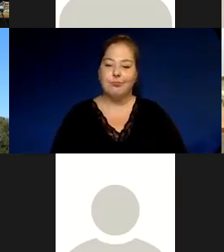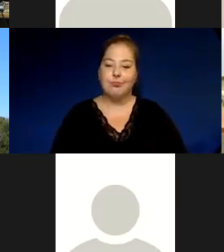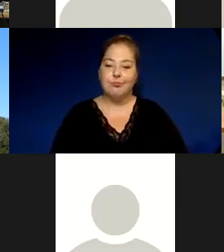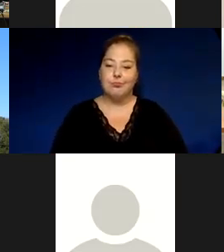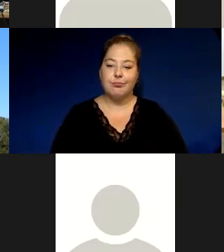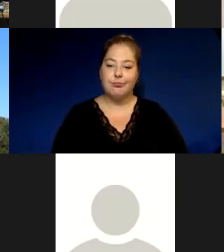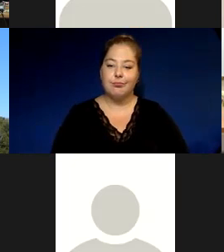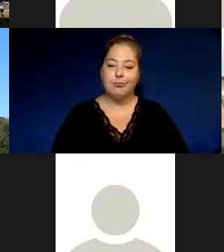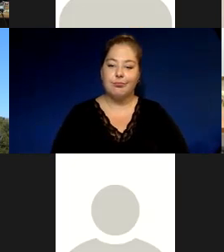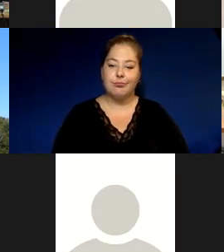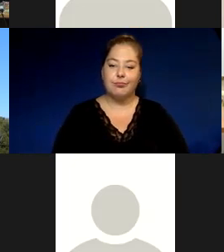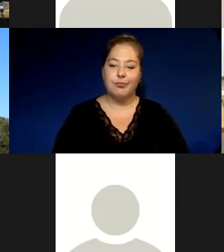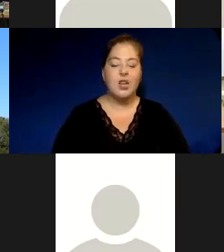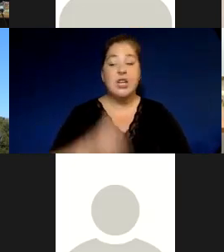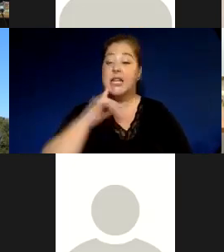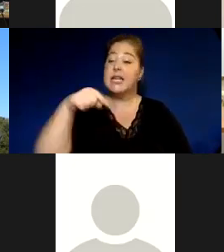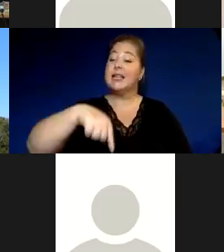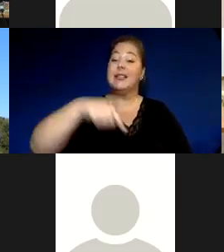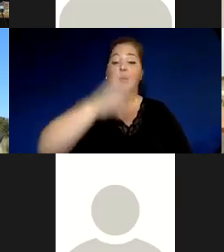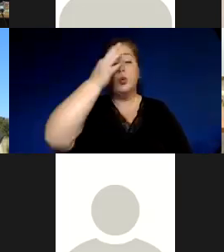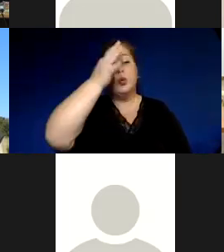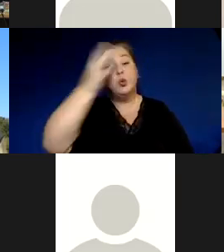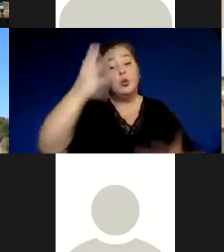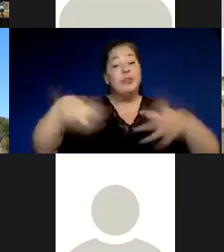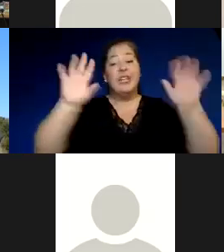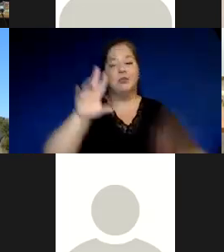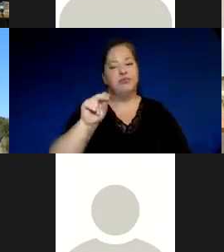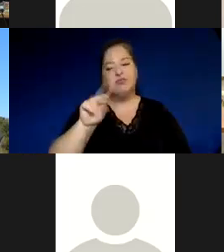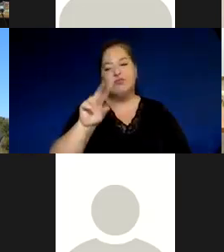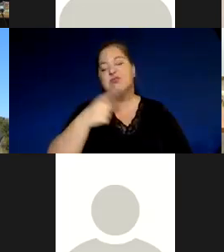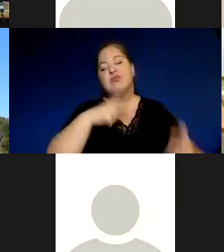presente a partir de hoy. Muchas gracias.